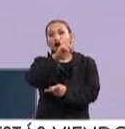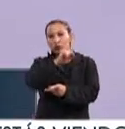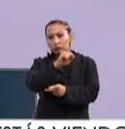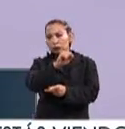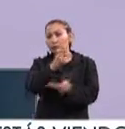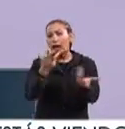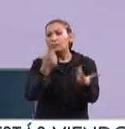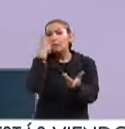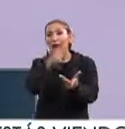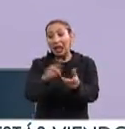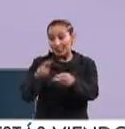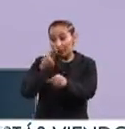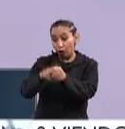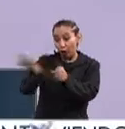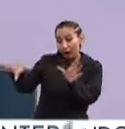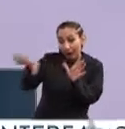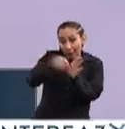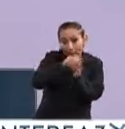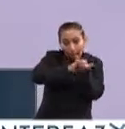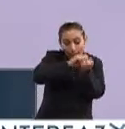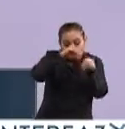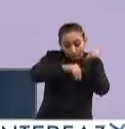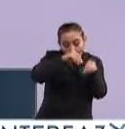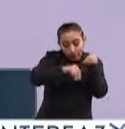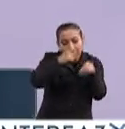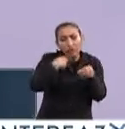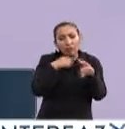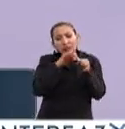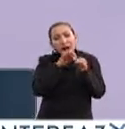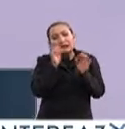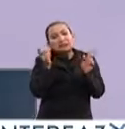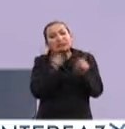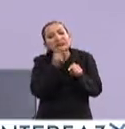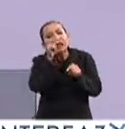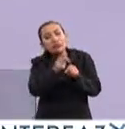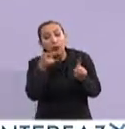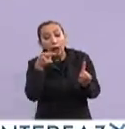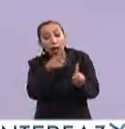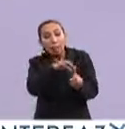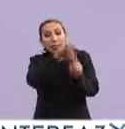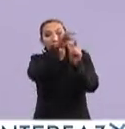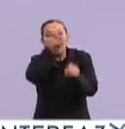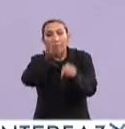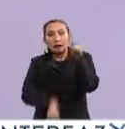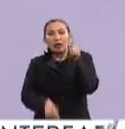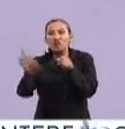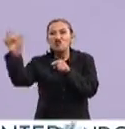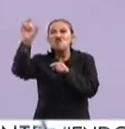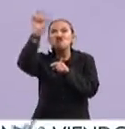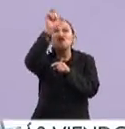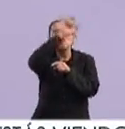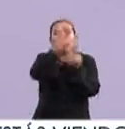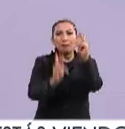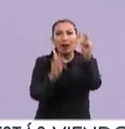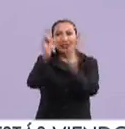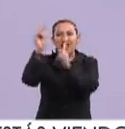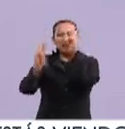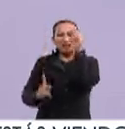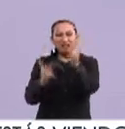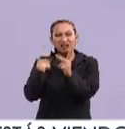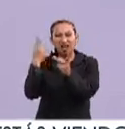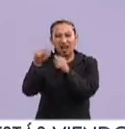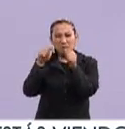generan principalmente de la naturaleza, y nos platicaron un poco sobre una alternativa para combatir plagas en los cultivos. Correcto.